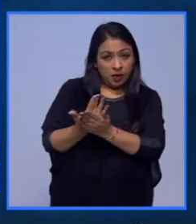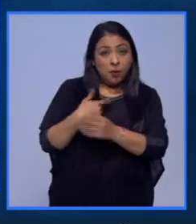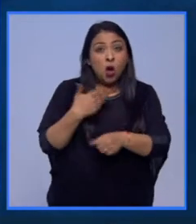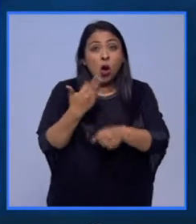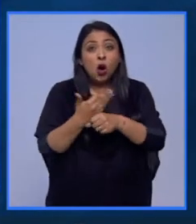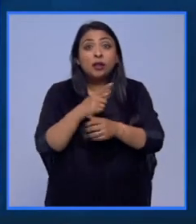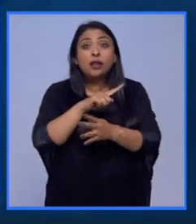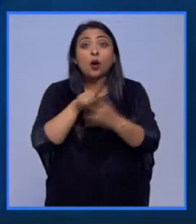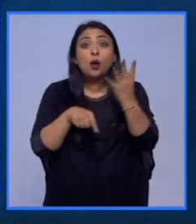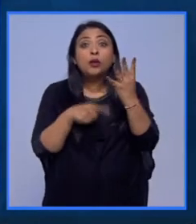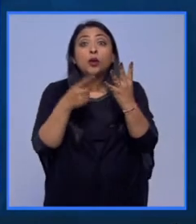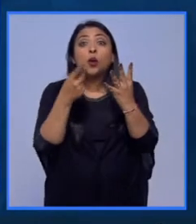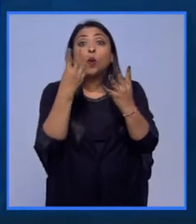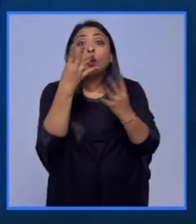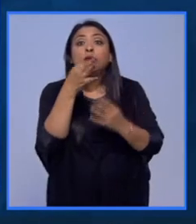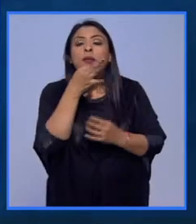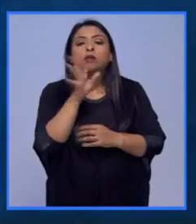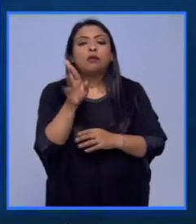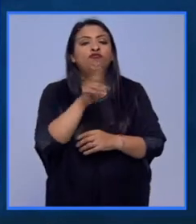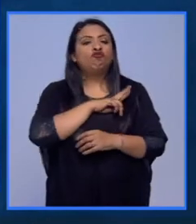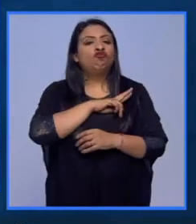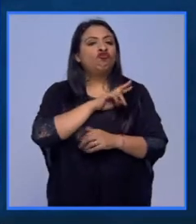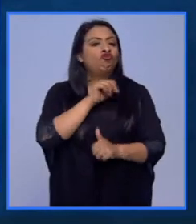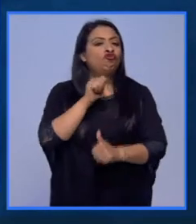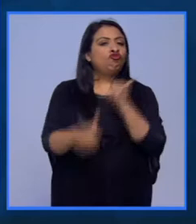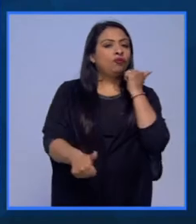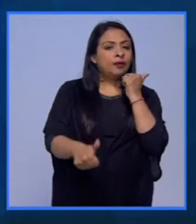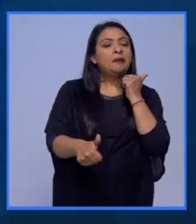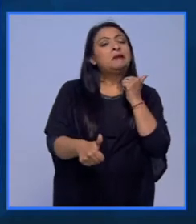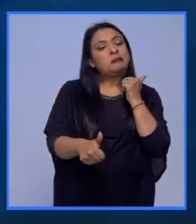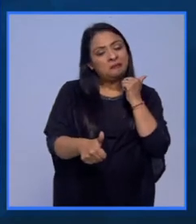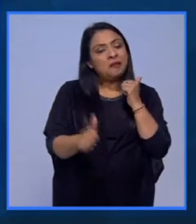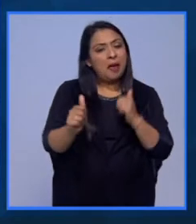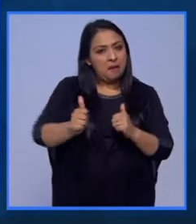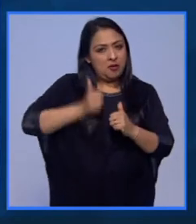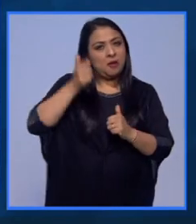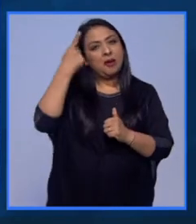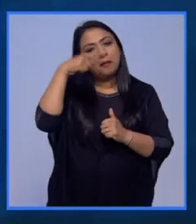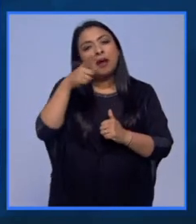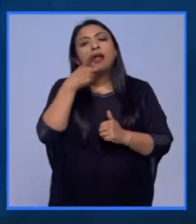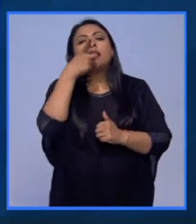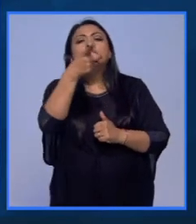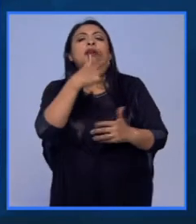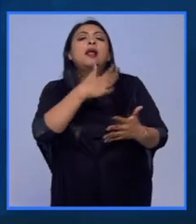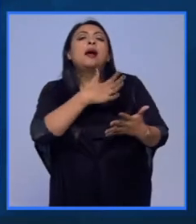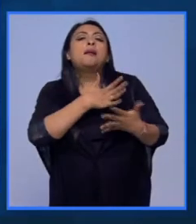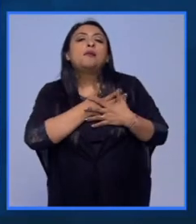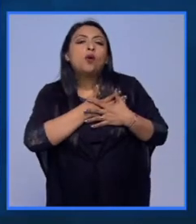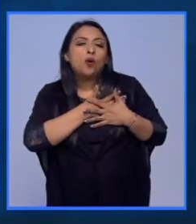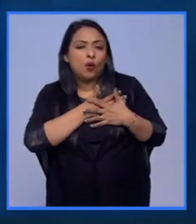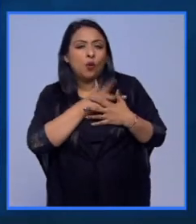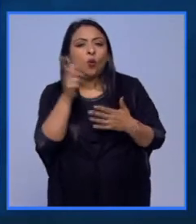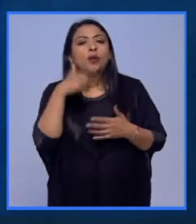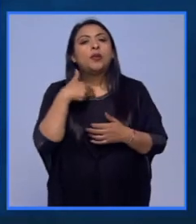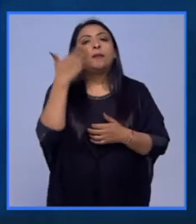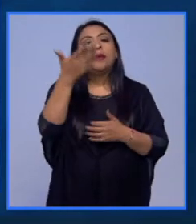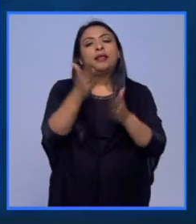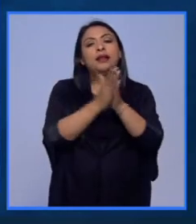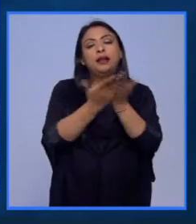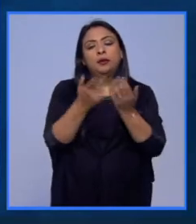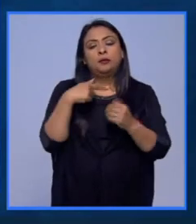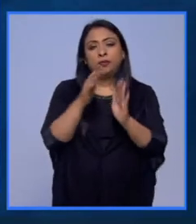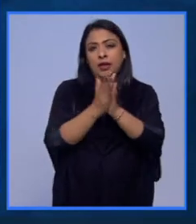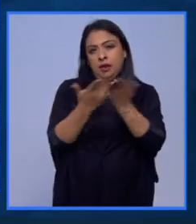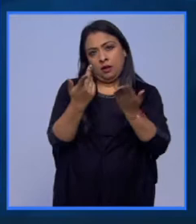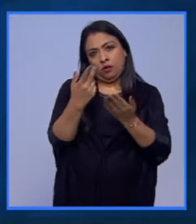lleva 4 minutos soltera, entonces pueden también aprovechar para hacer una declaración de amor cuando pidan este libro. No, bueno, este